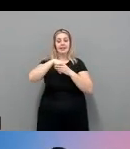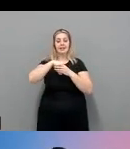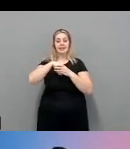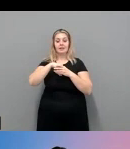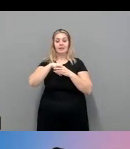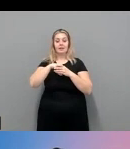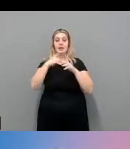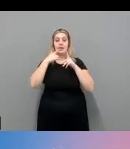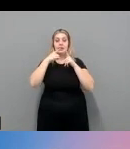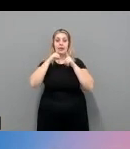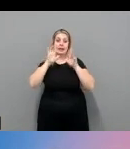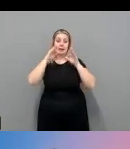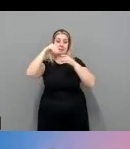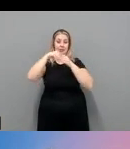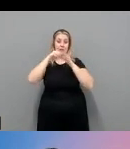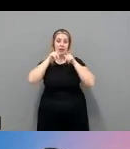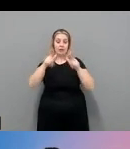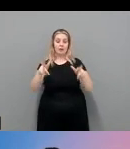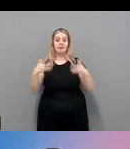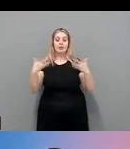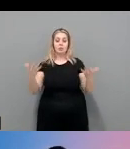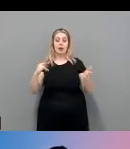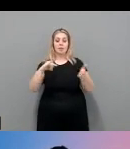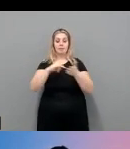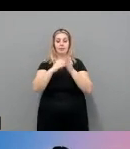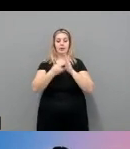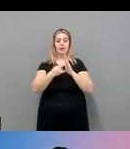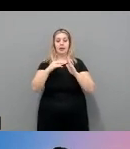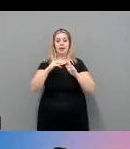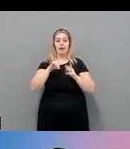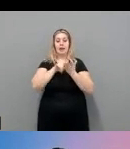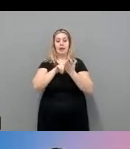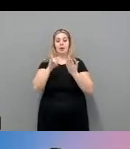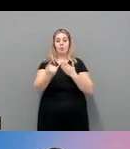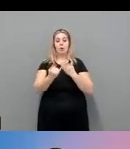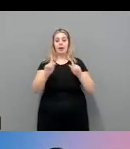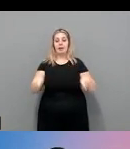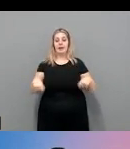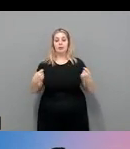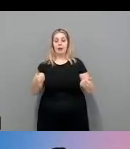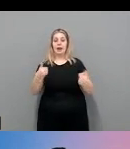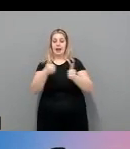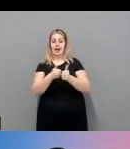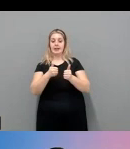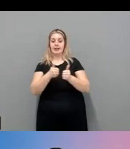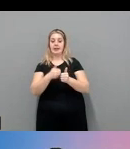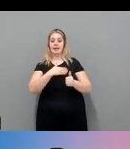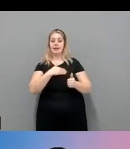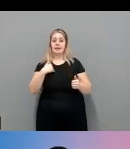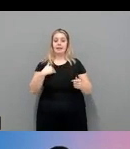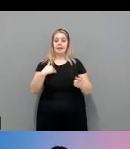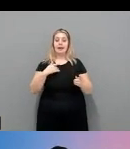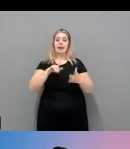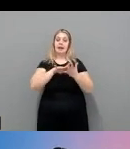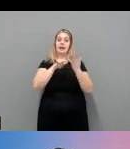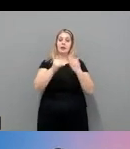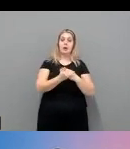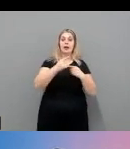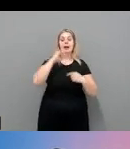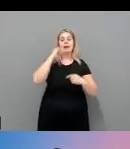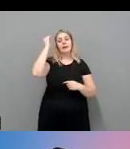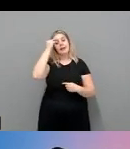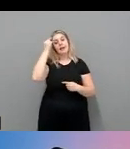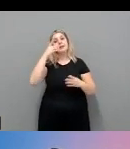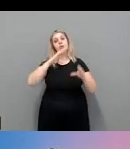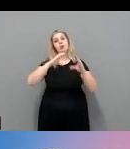inmersión lingüística es la metodología del lenguaje natural asistido, con la que se pretende enseñar lenguaje y habilidades comunicativas